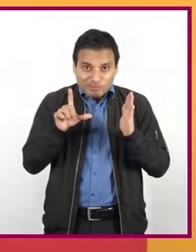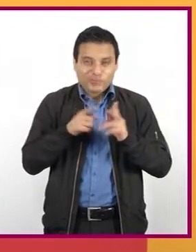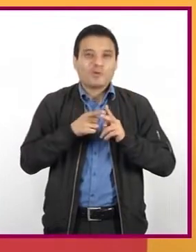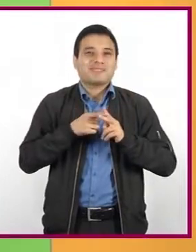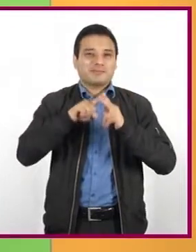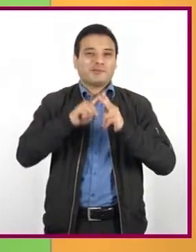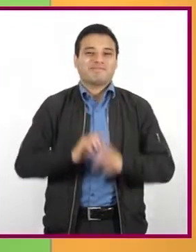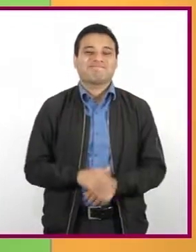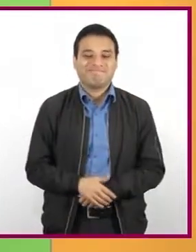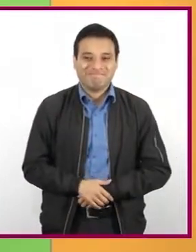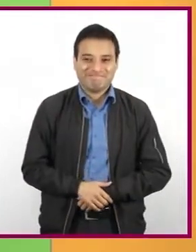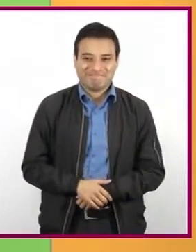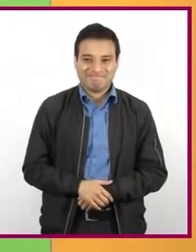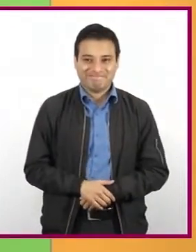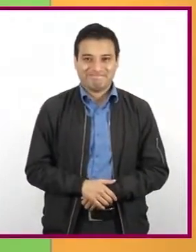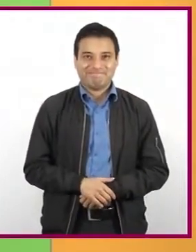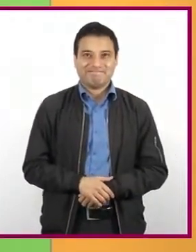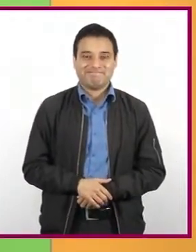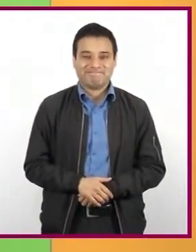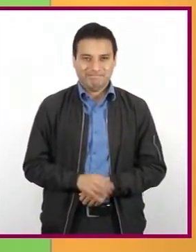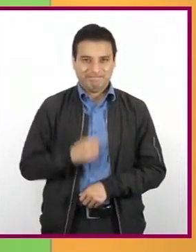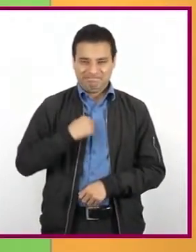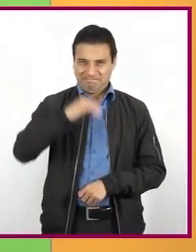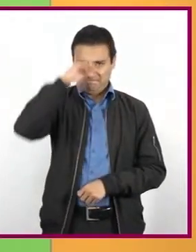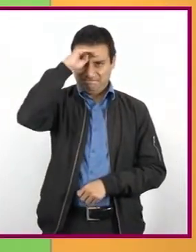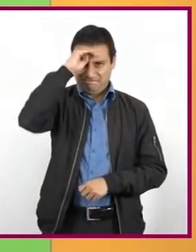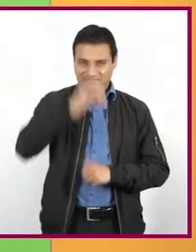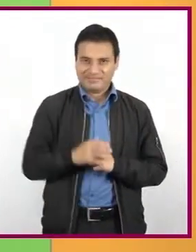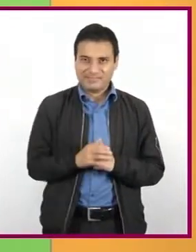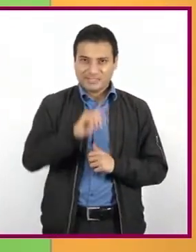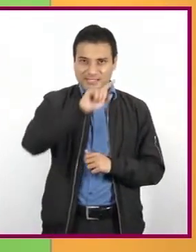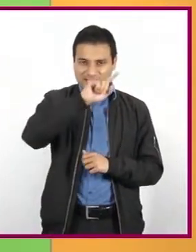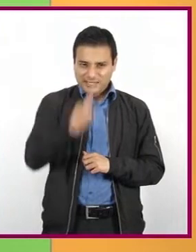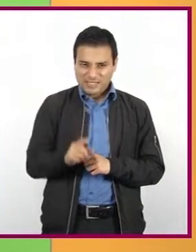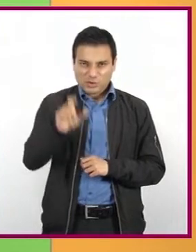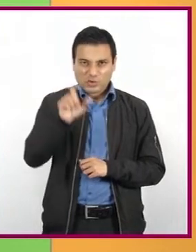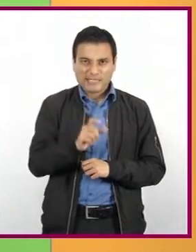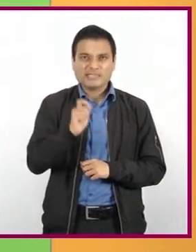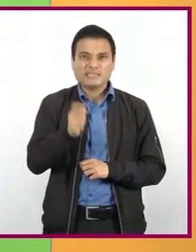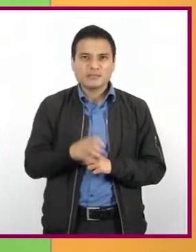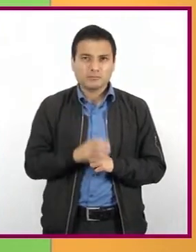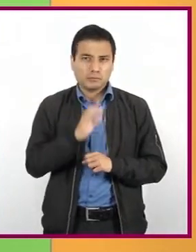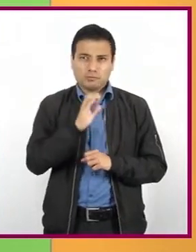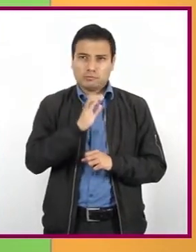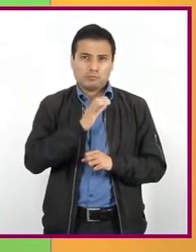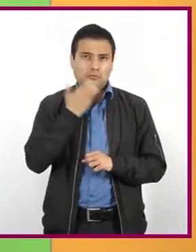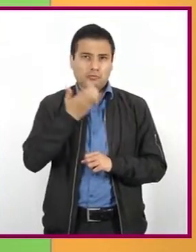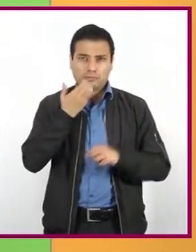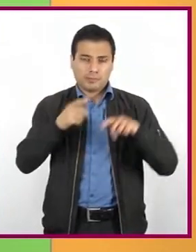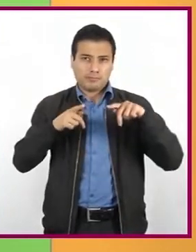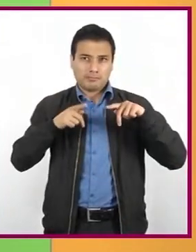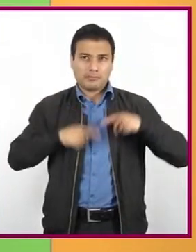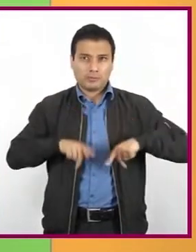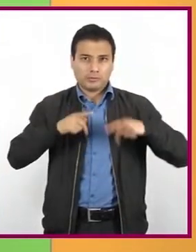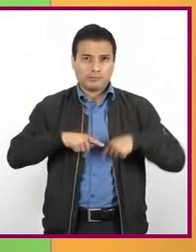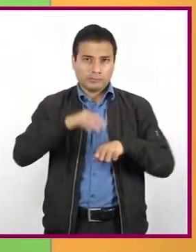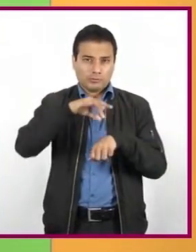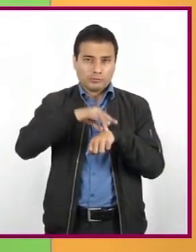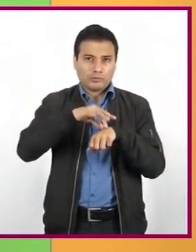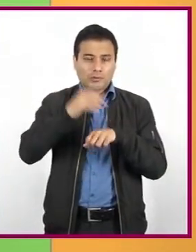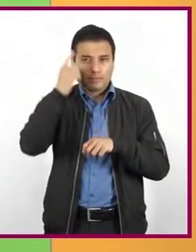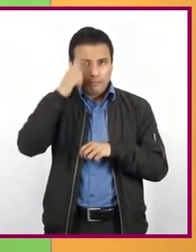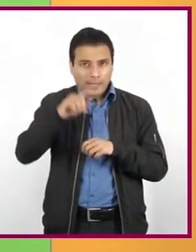comencemos. Ya me puse a pensar, maestra. Los rayos X son una técnica muy común que ayuda a los médicos a saber qué